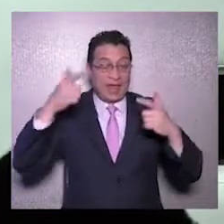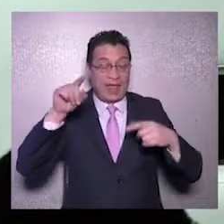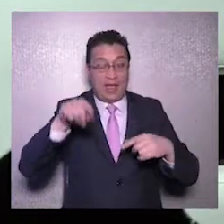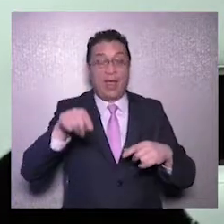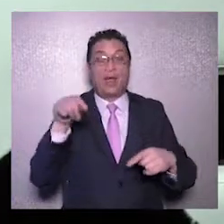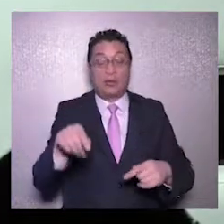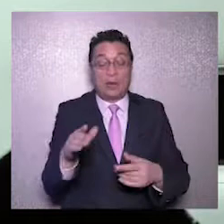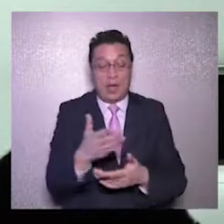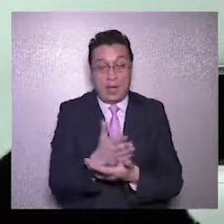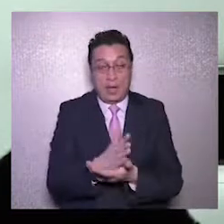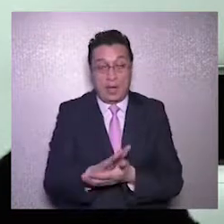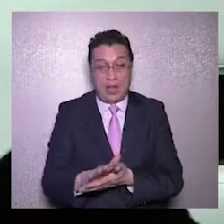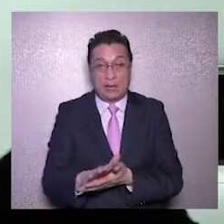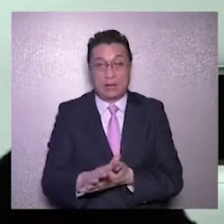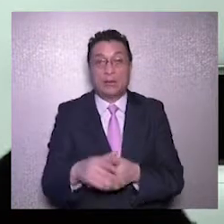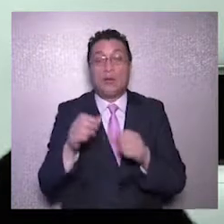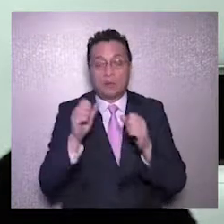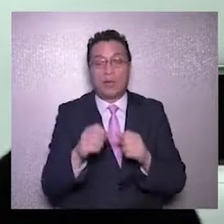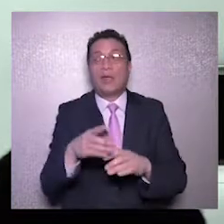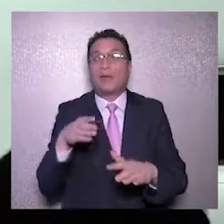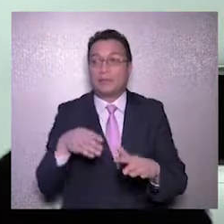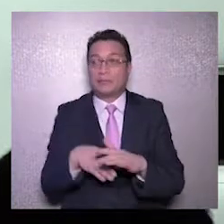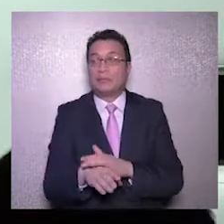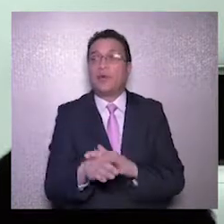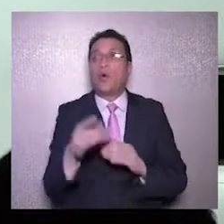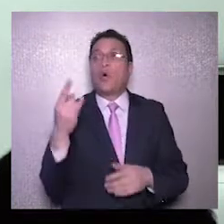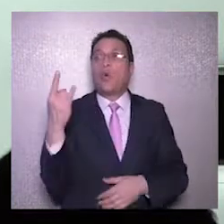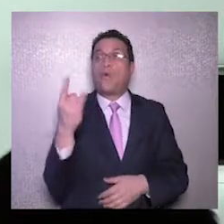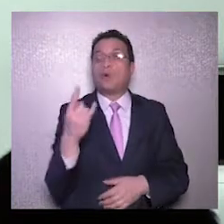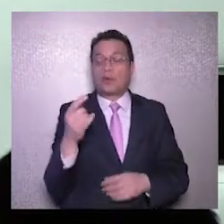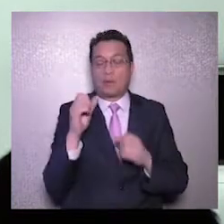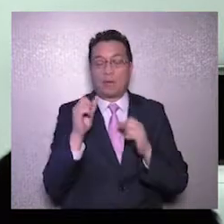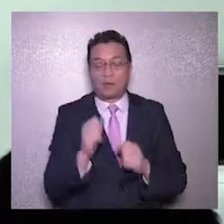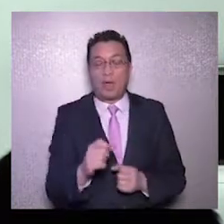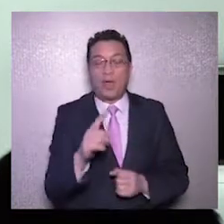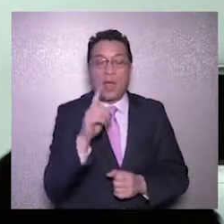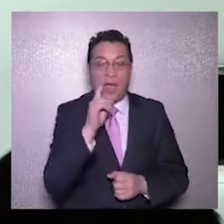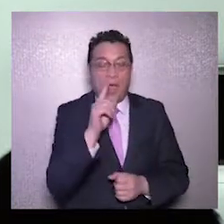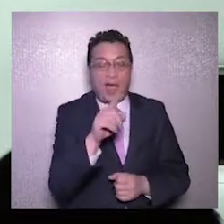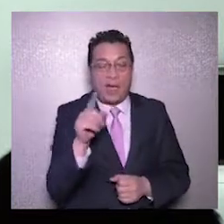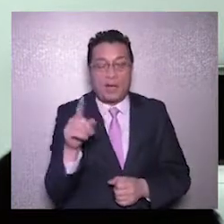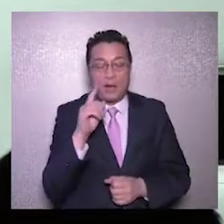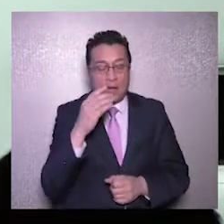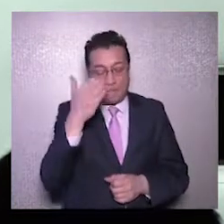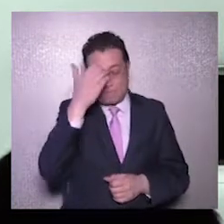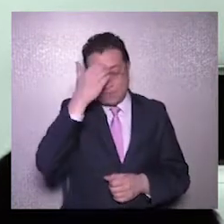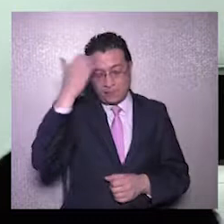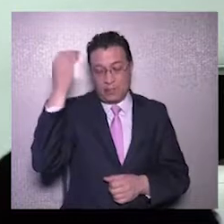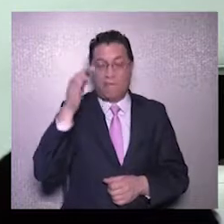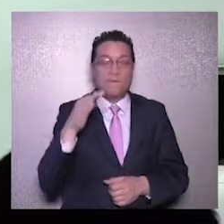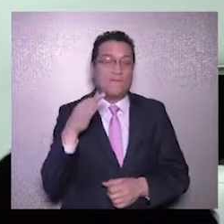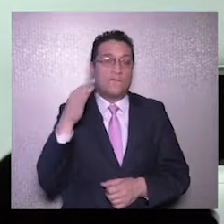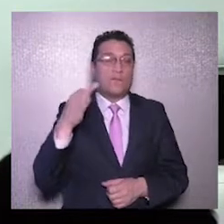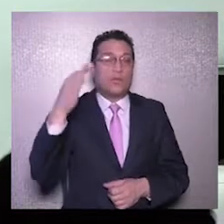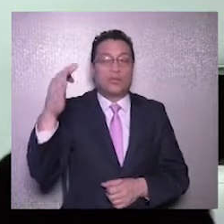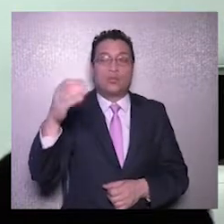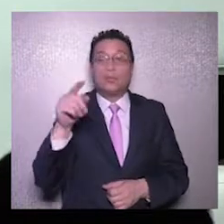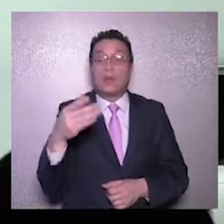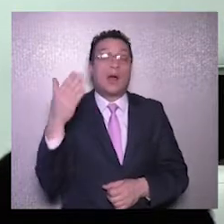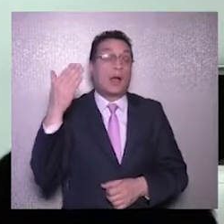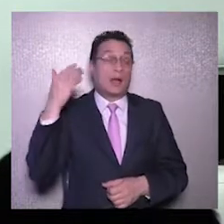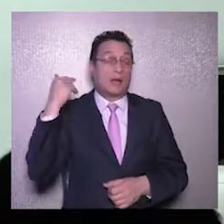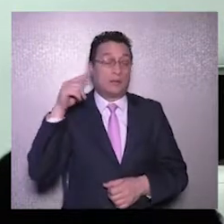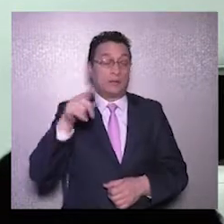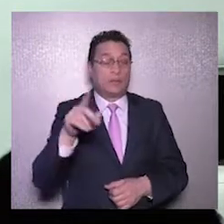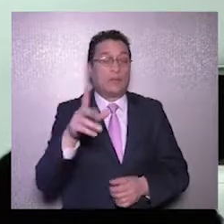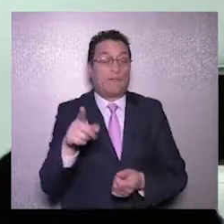gratuidad, sí podrán entrar a la universidad y Chile podría tener en ellos unos grandes profesionales, cosa que hace un tiempo, a lo